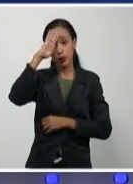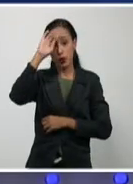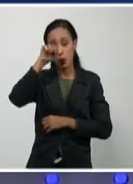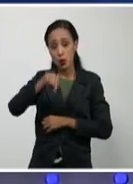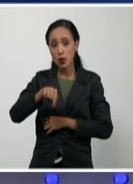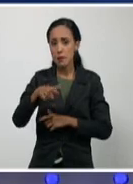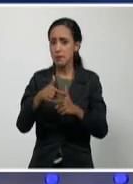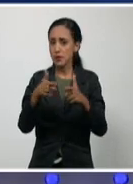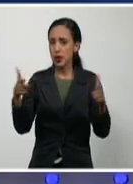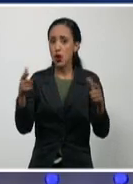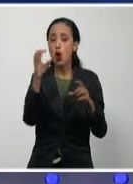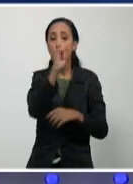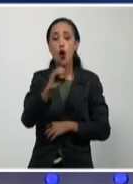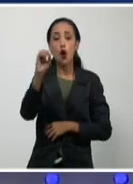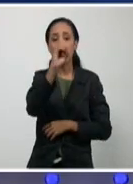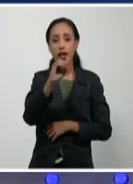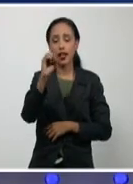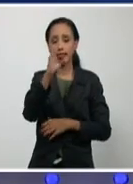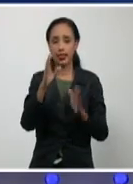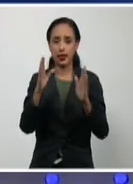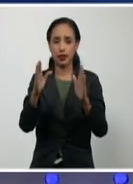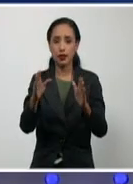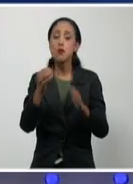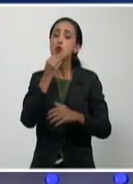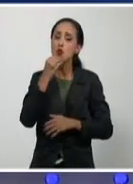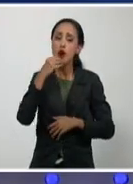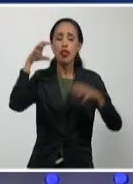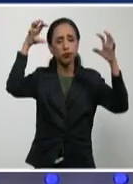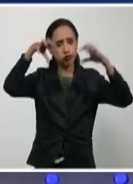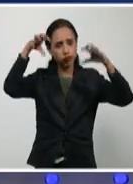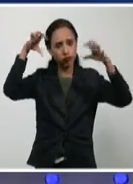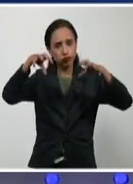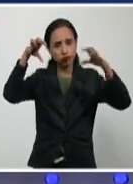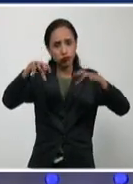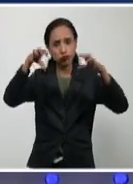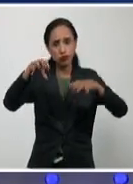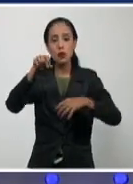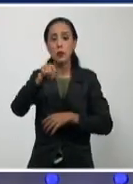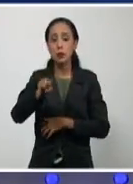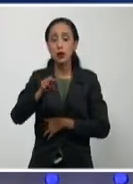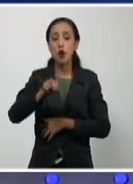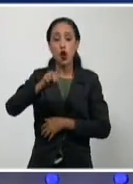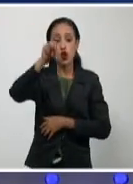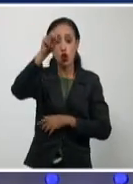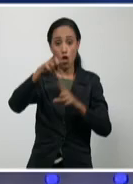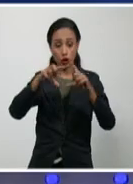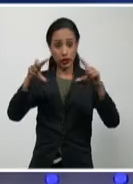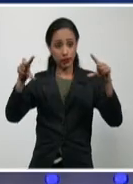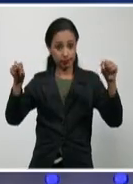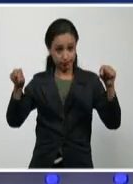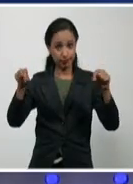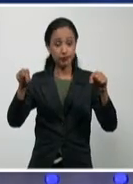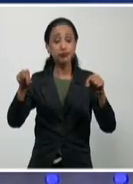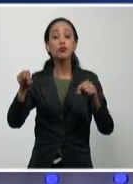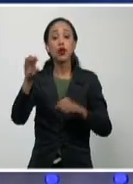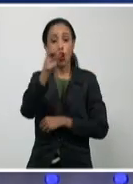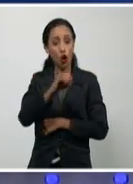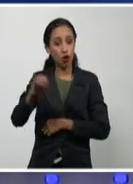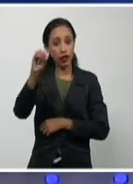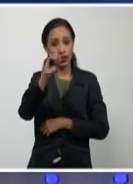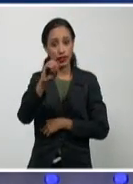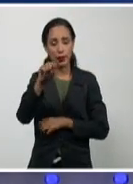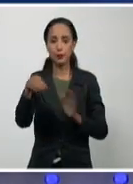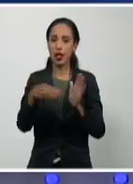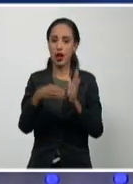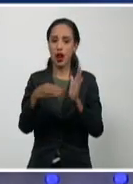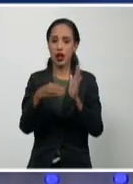nublado en la región oriental, donde son posibles chubascos y lluvias hacia zonas de la costa norte del extremo más oriental del país. Por la tarde